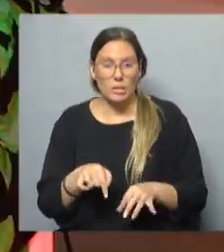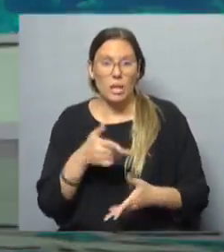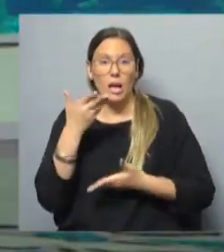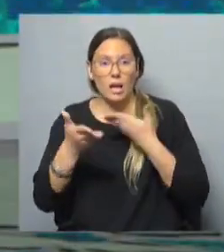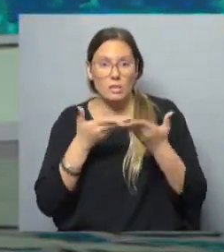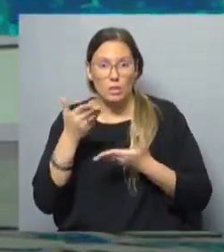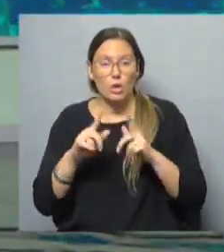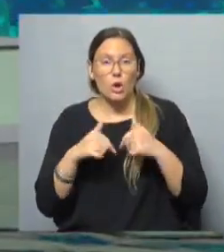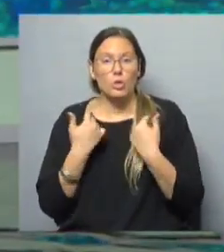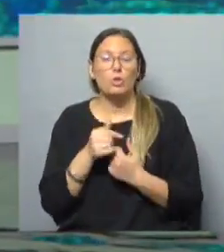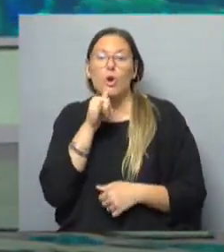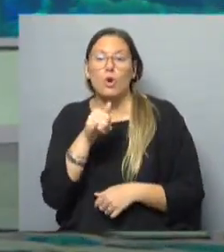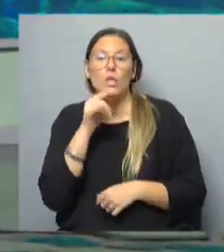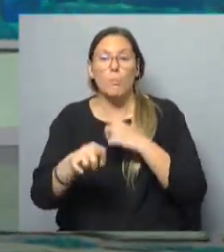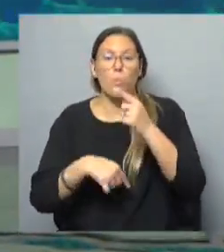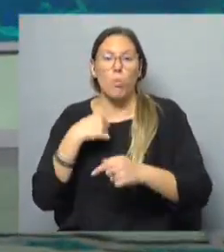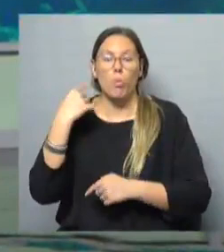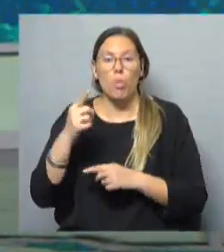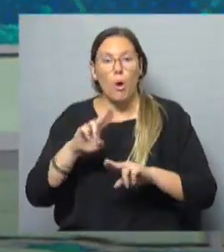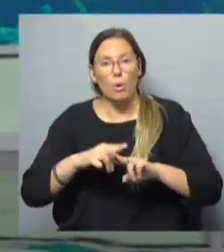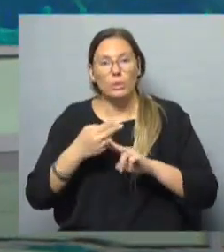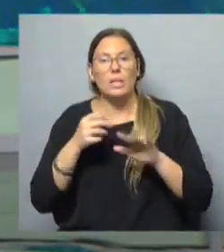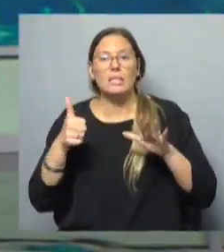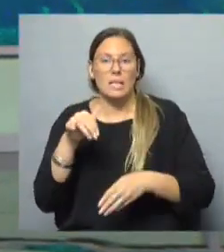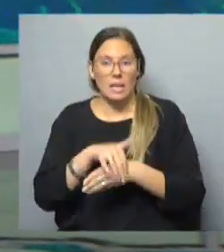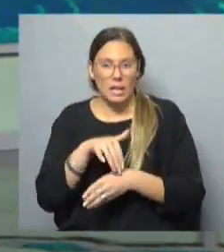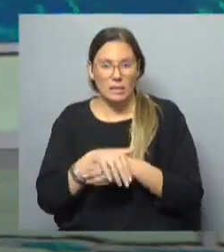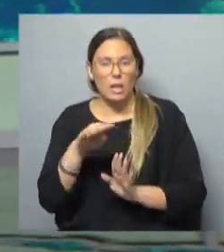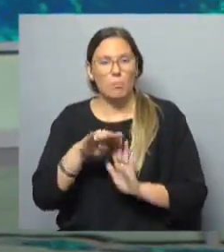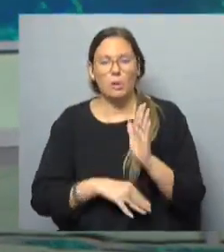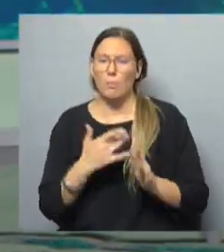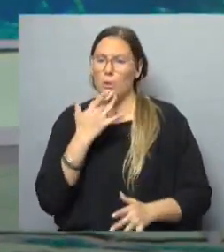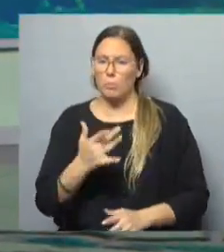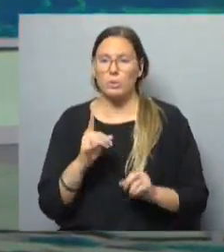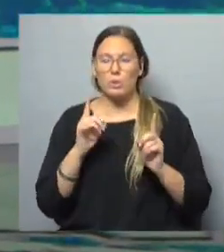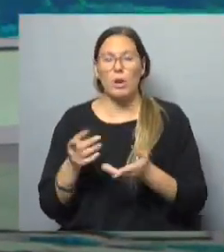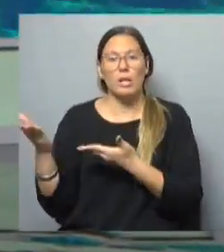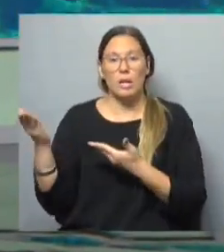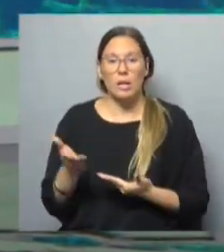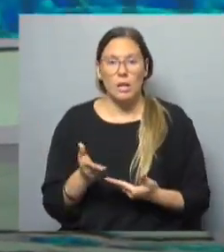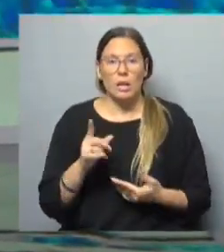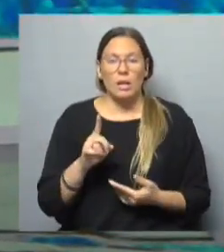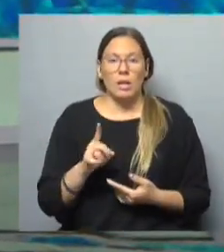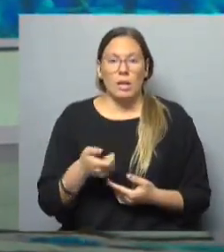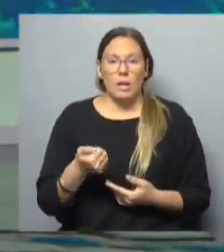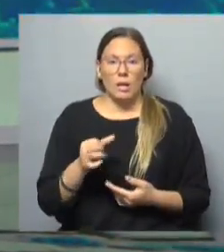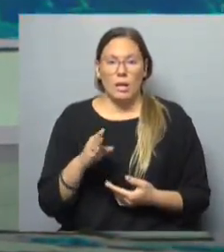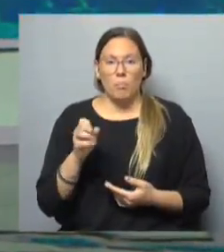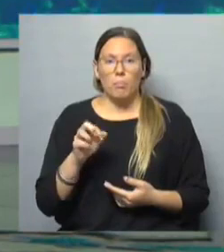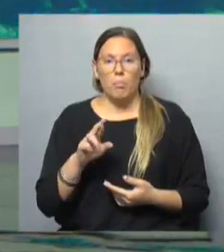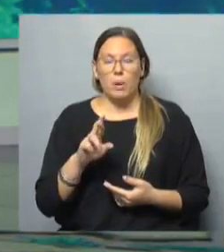diciendo, nosotros les vamos contando que mañana volvemos 18 horas, tenemos un programa hermoso, vamos a estar recibiendo a Gaspar